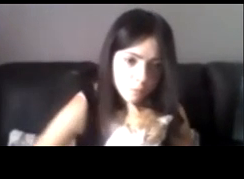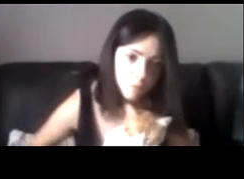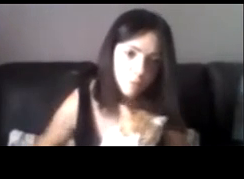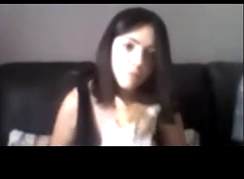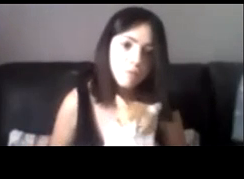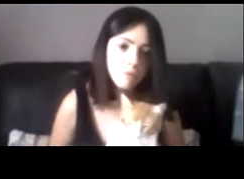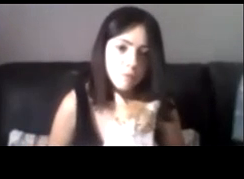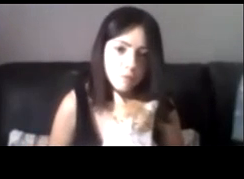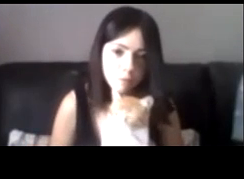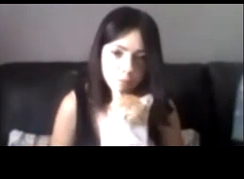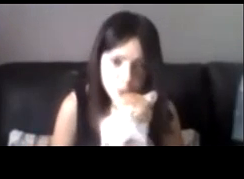y nos vemos el próximo lunes ¿sabes? Gracias.